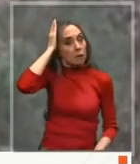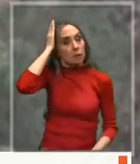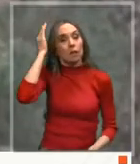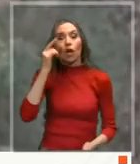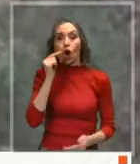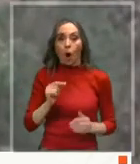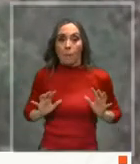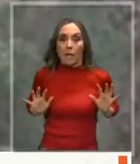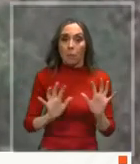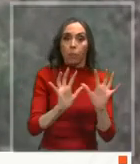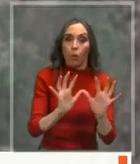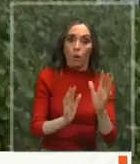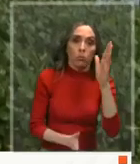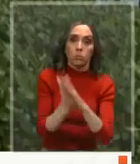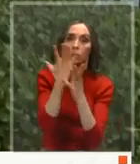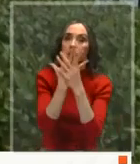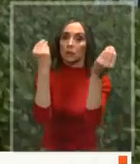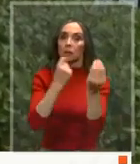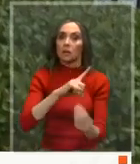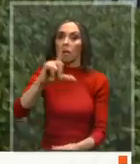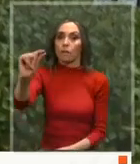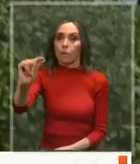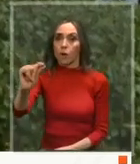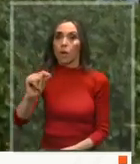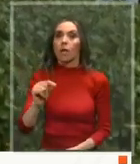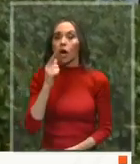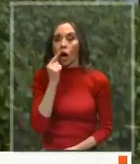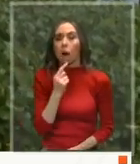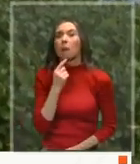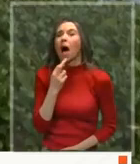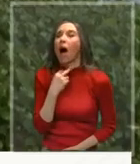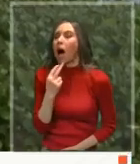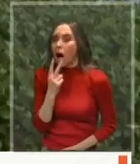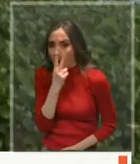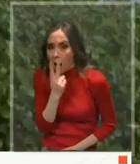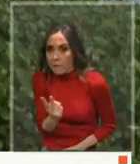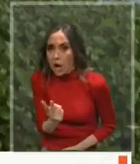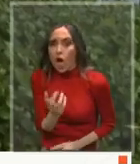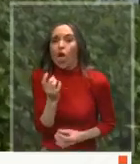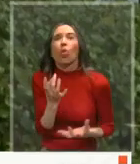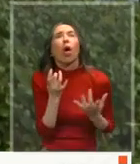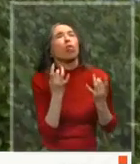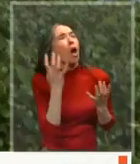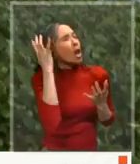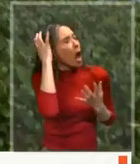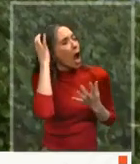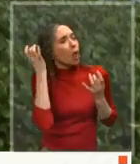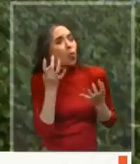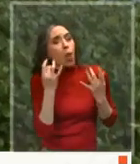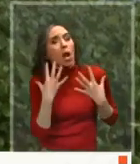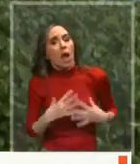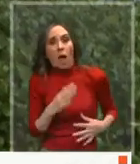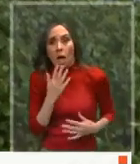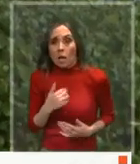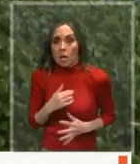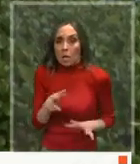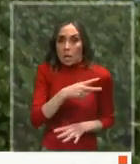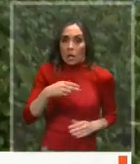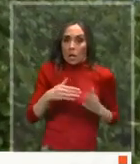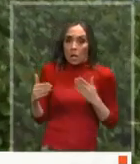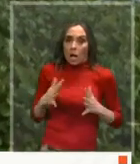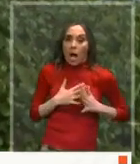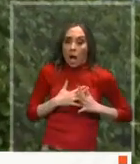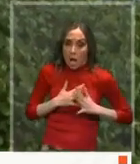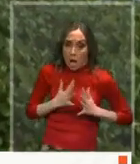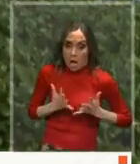agresor simplemente se fue. No, solo se quejaba del dolor. Era solamente quejo de dolor, fue terrible para nosotros esos